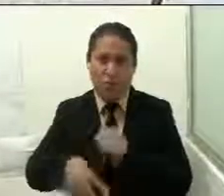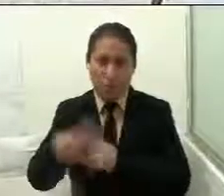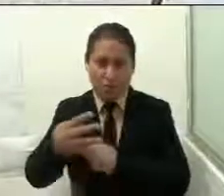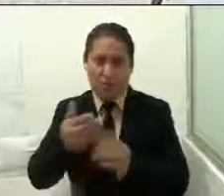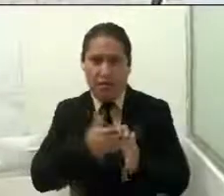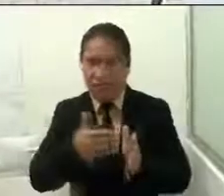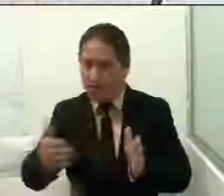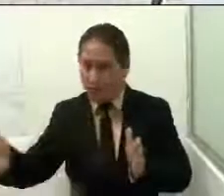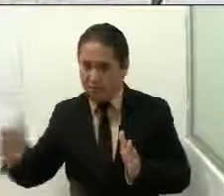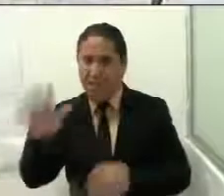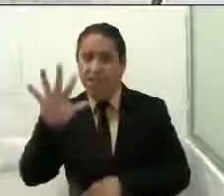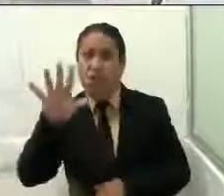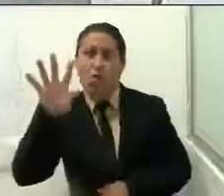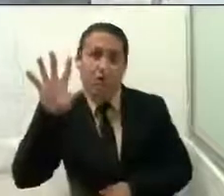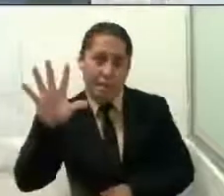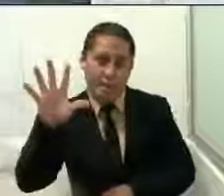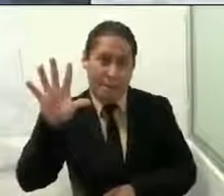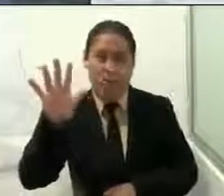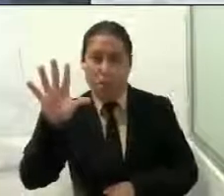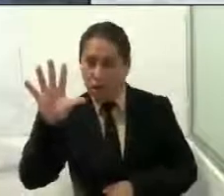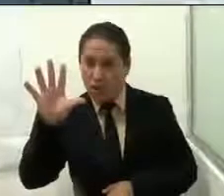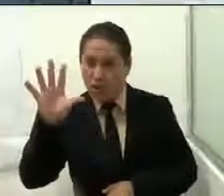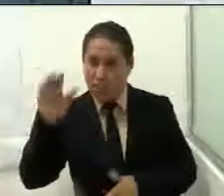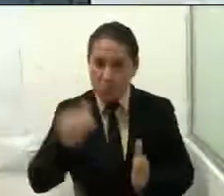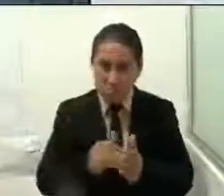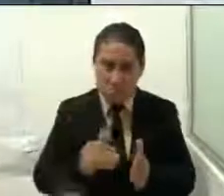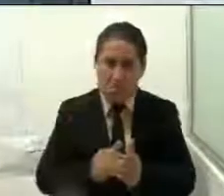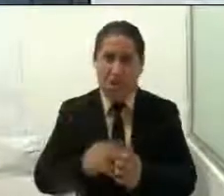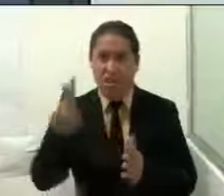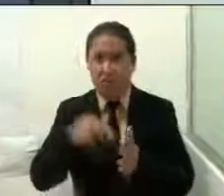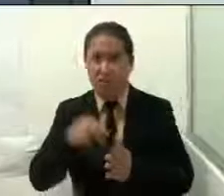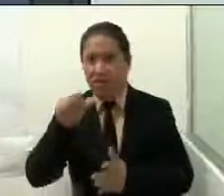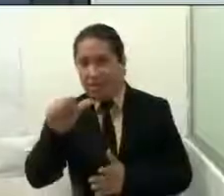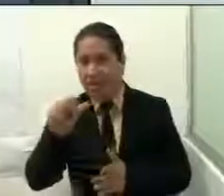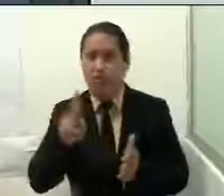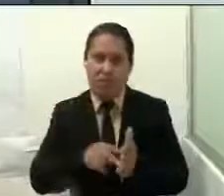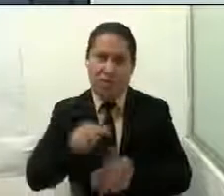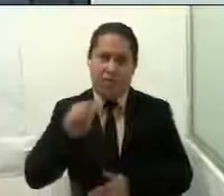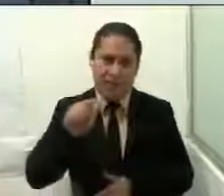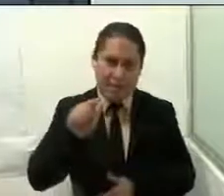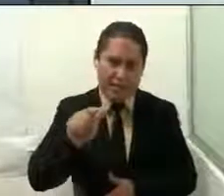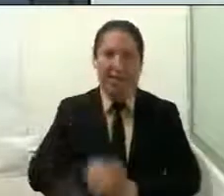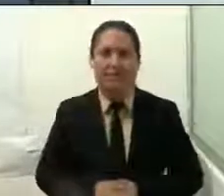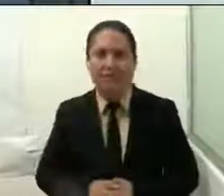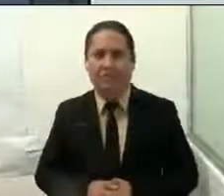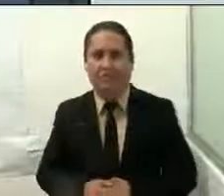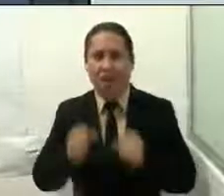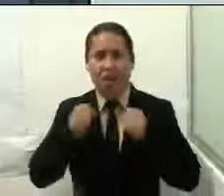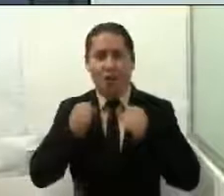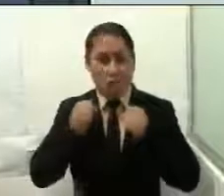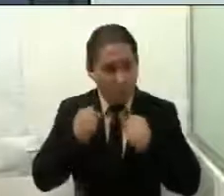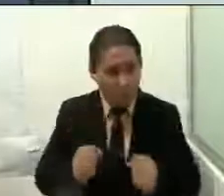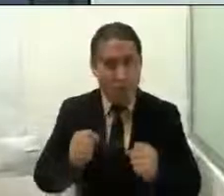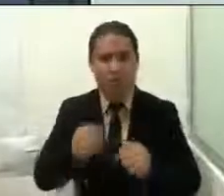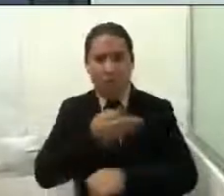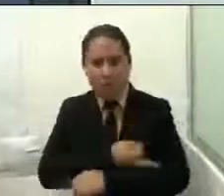a 50.000 mujeres en 2016 y 2017 se fortalece el trabajo familiar